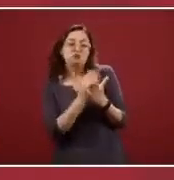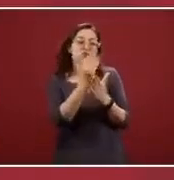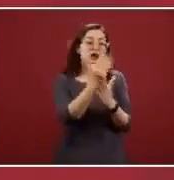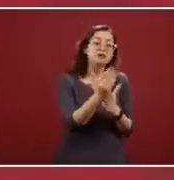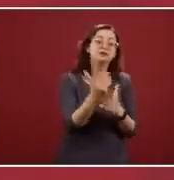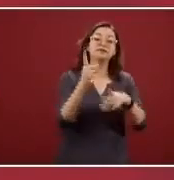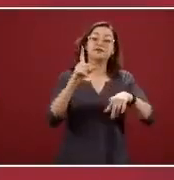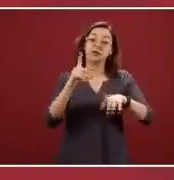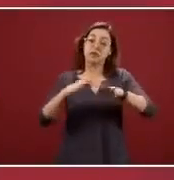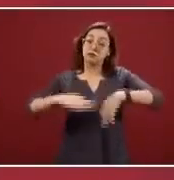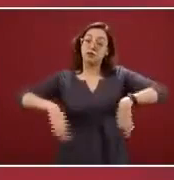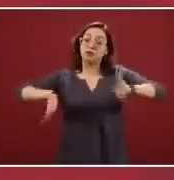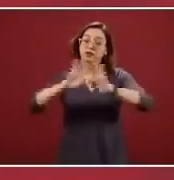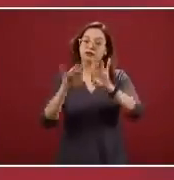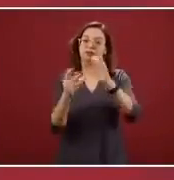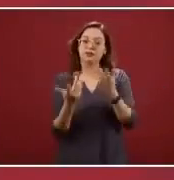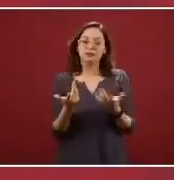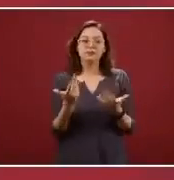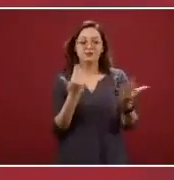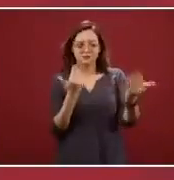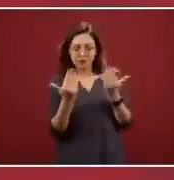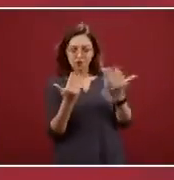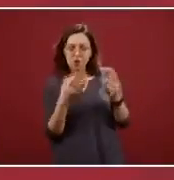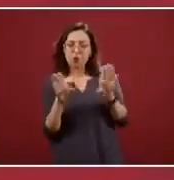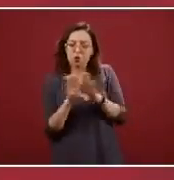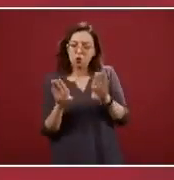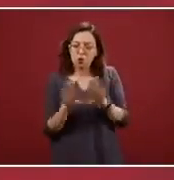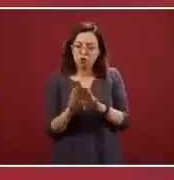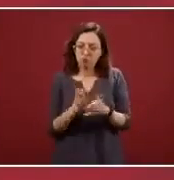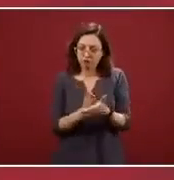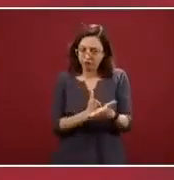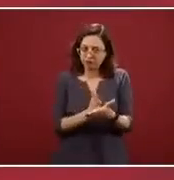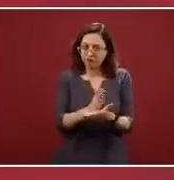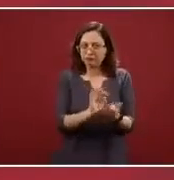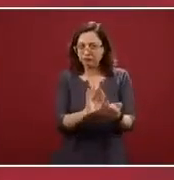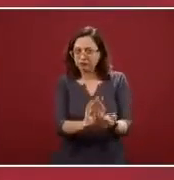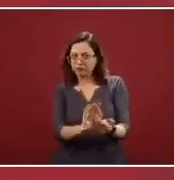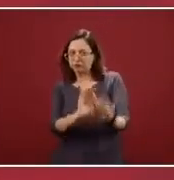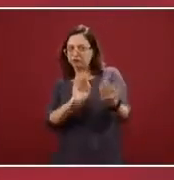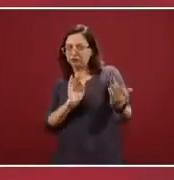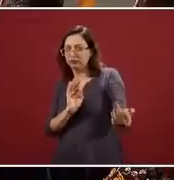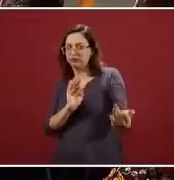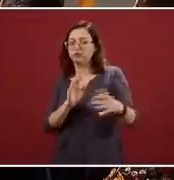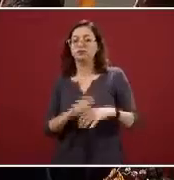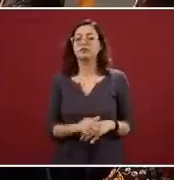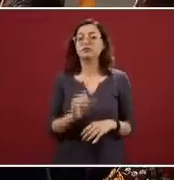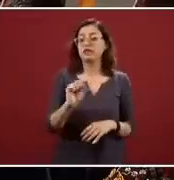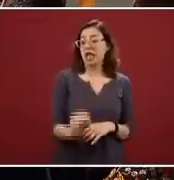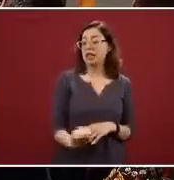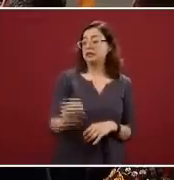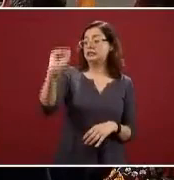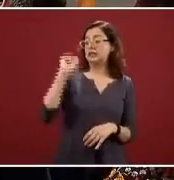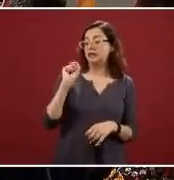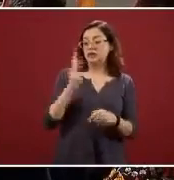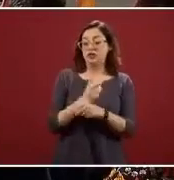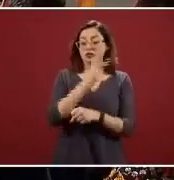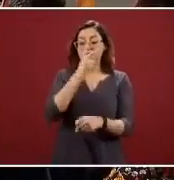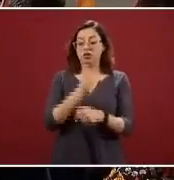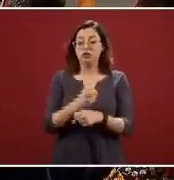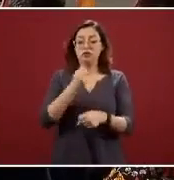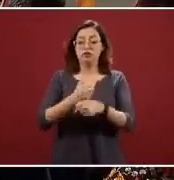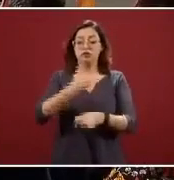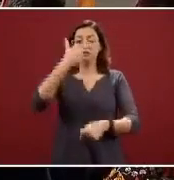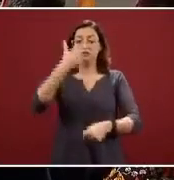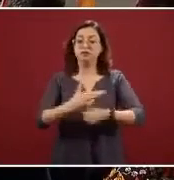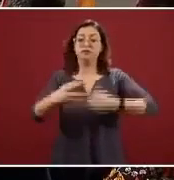se van a llevar a cabo las medidas de intervención de sana distancia. El sábado en la noche el subsecretario anunció una jornada